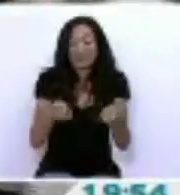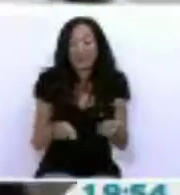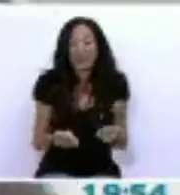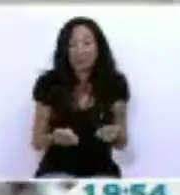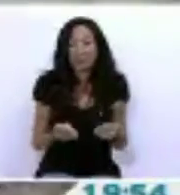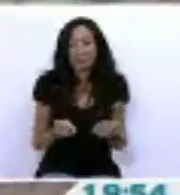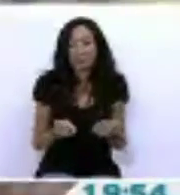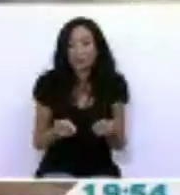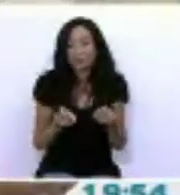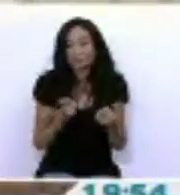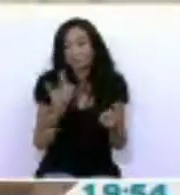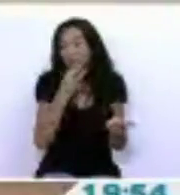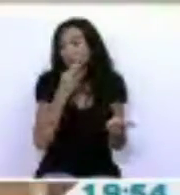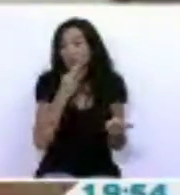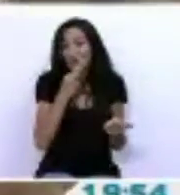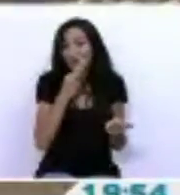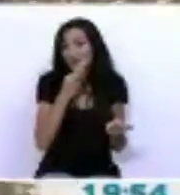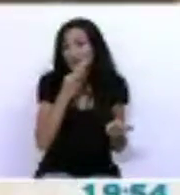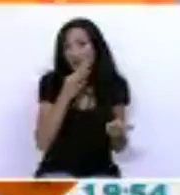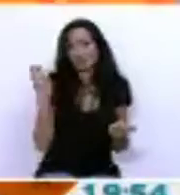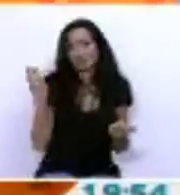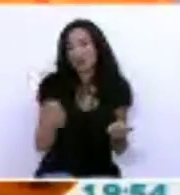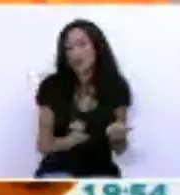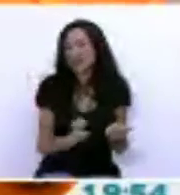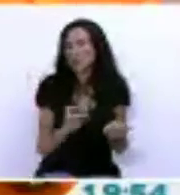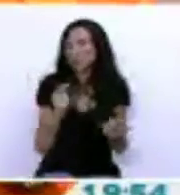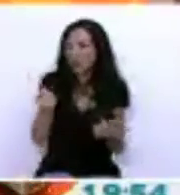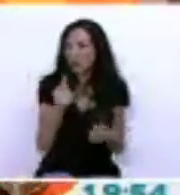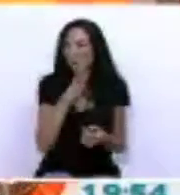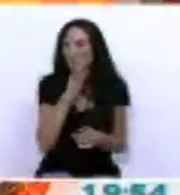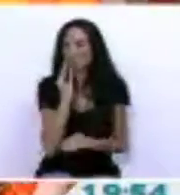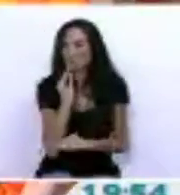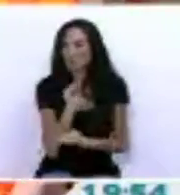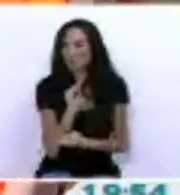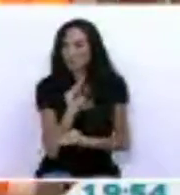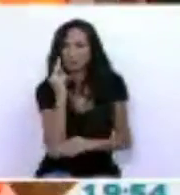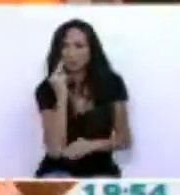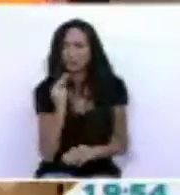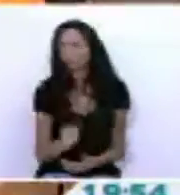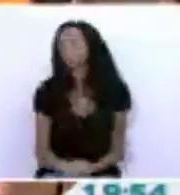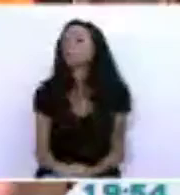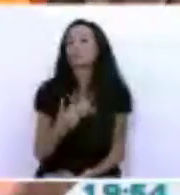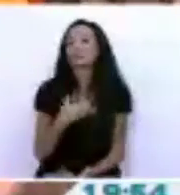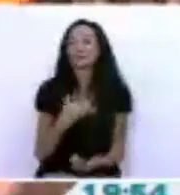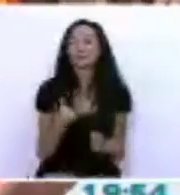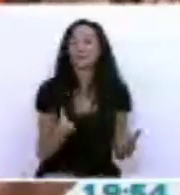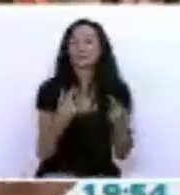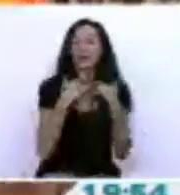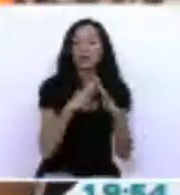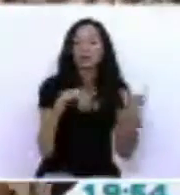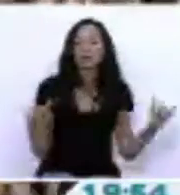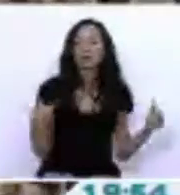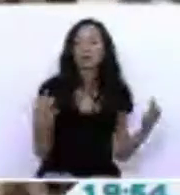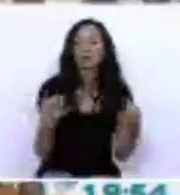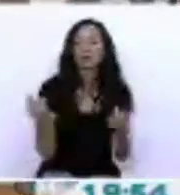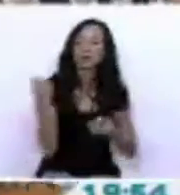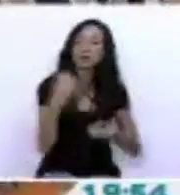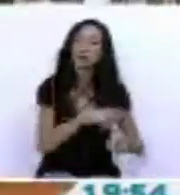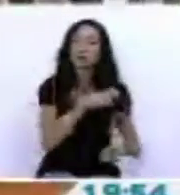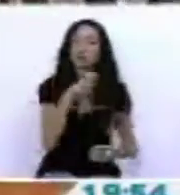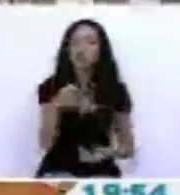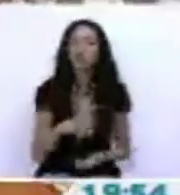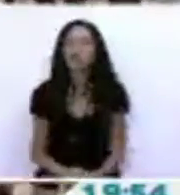no lo está viniendo la gente porque está viniendo con mucho miedo. Luego, sin embargo, habéis compensado estas pérdidas con otro tipo de ingresos, ¿no? Los